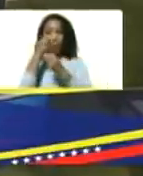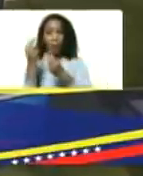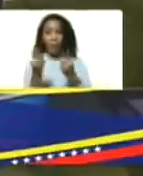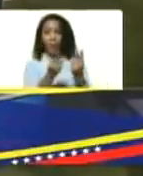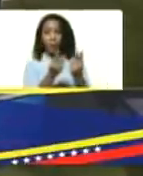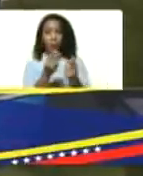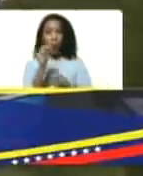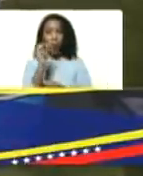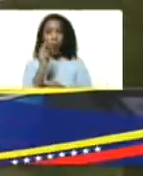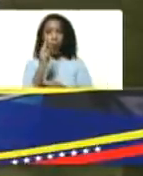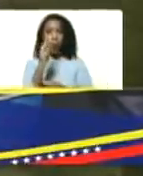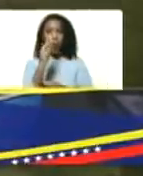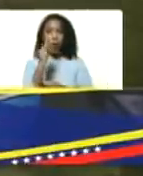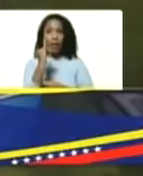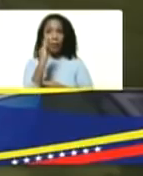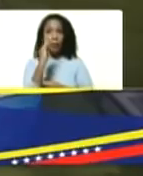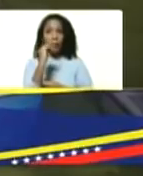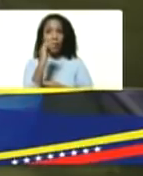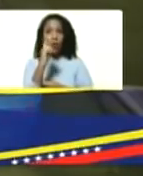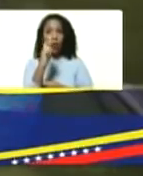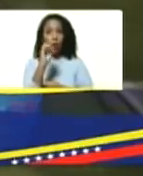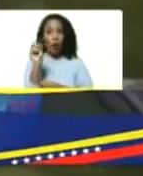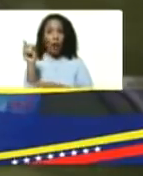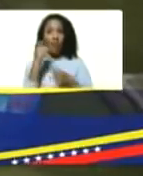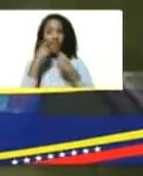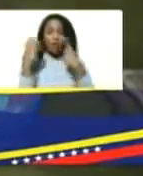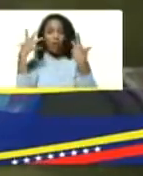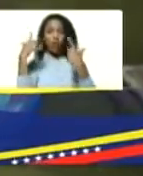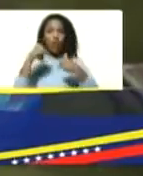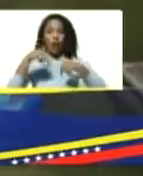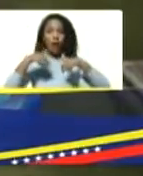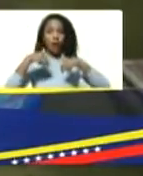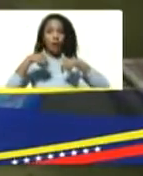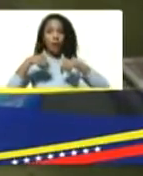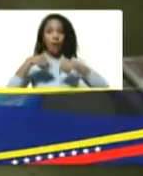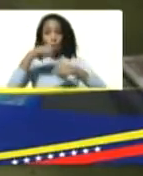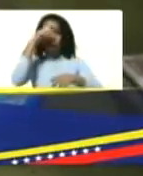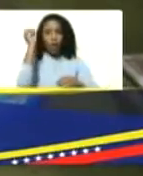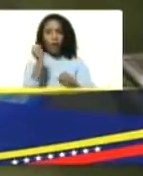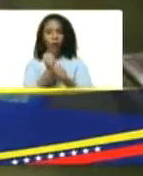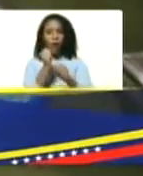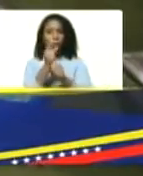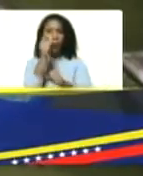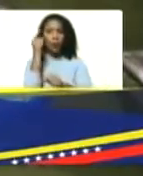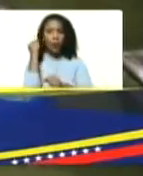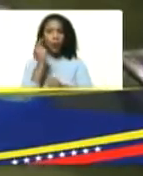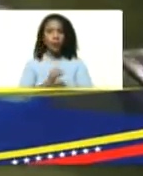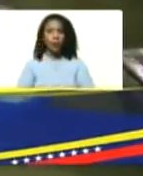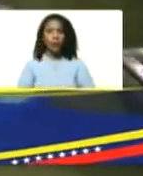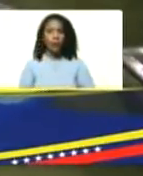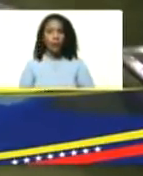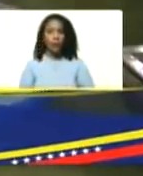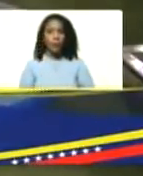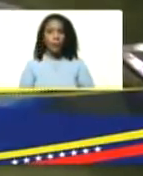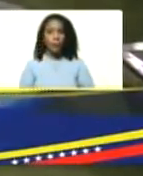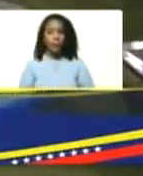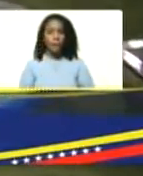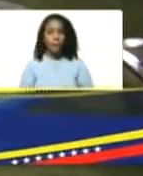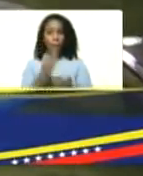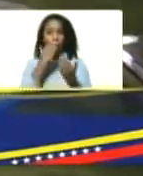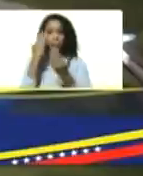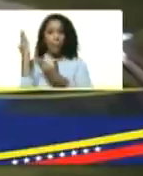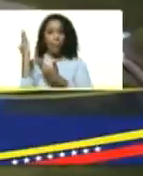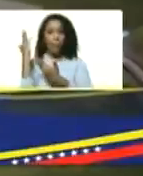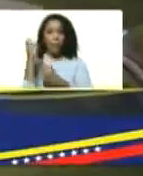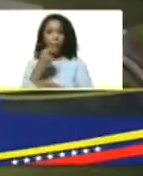uribito es muy famoso aquí entre los trabajadores y trabajadoras miren una